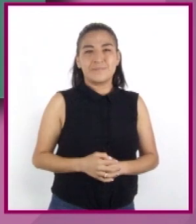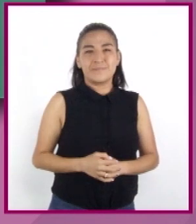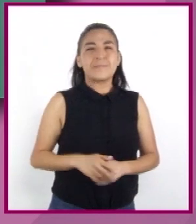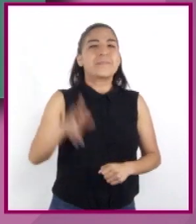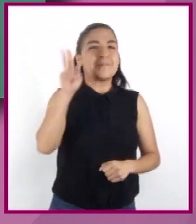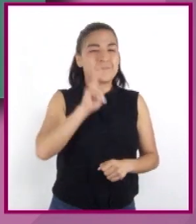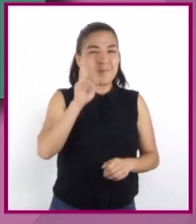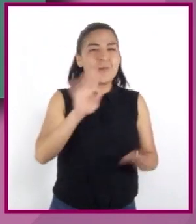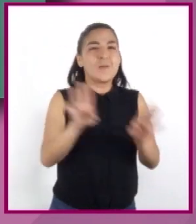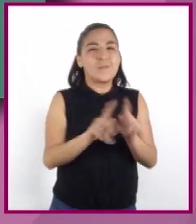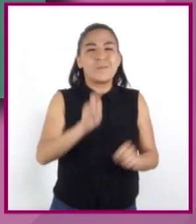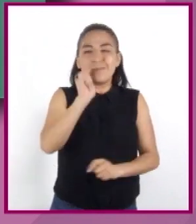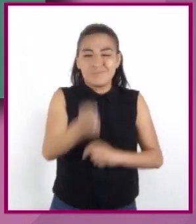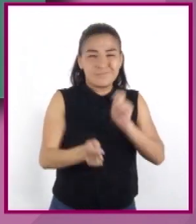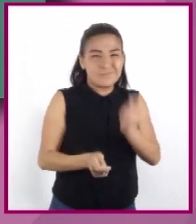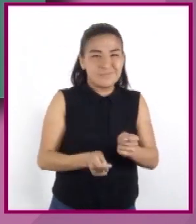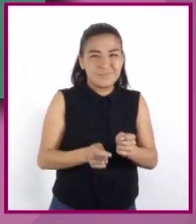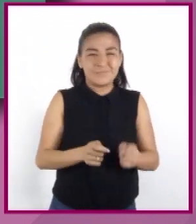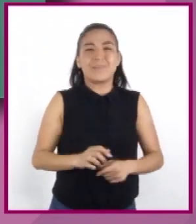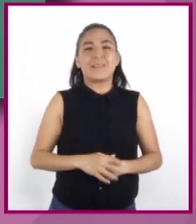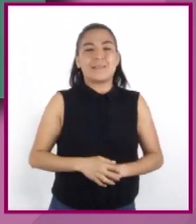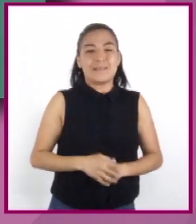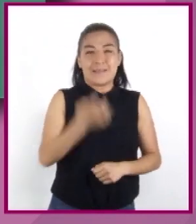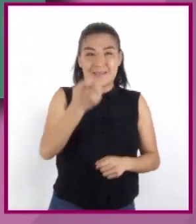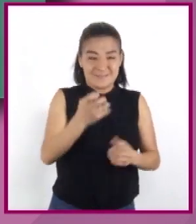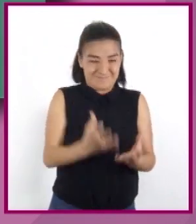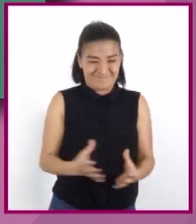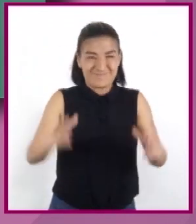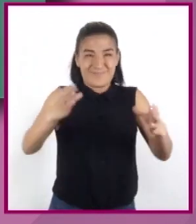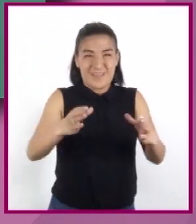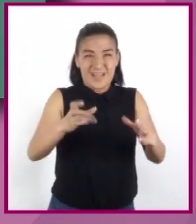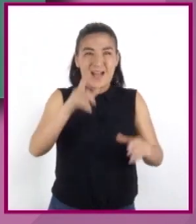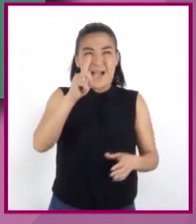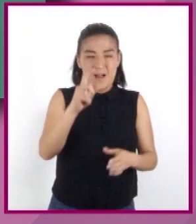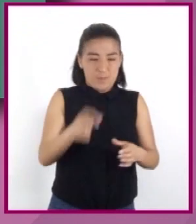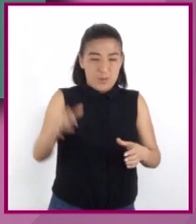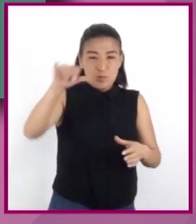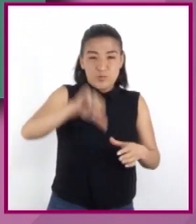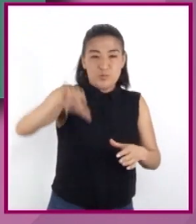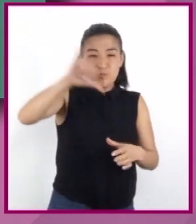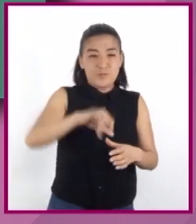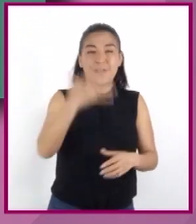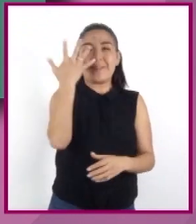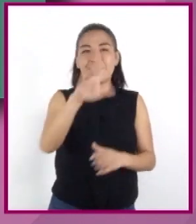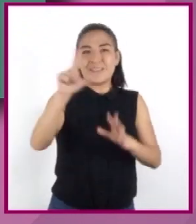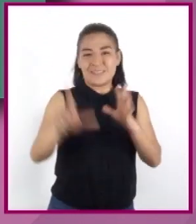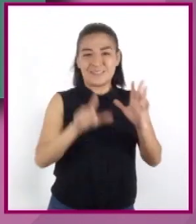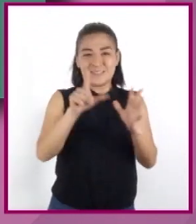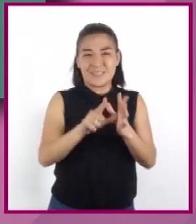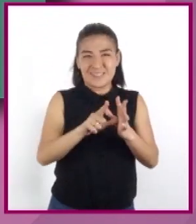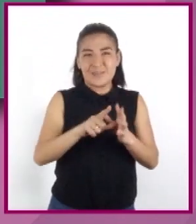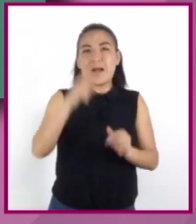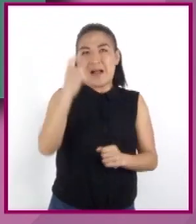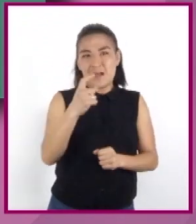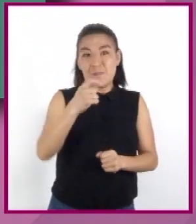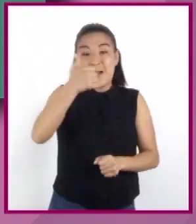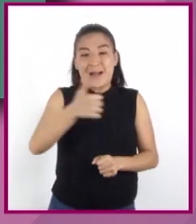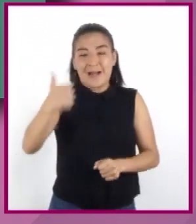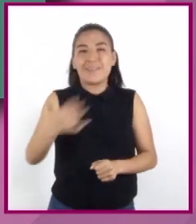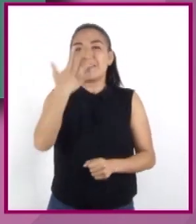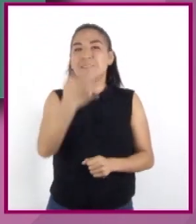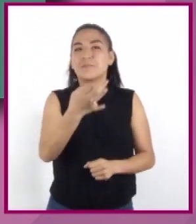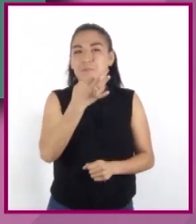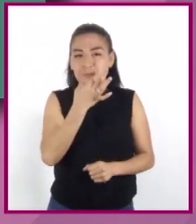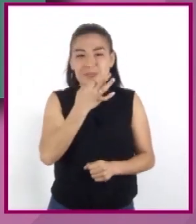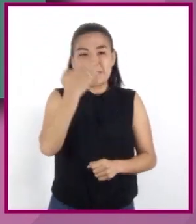Realicemos la interpretación. En el recipiente se juntaron 10 litros de agua cada 5 minutos. Si la llave suministra agua con la misma